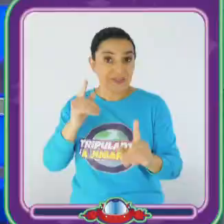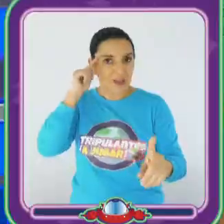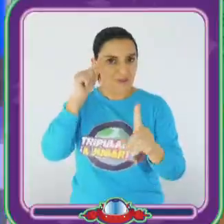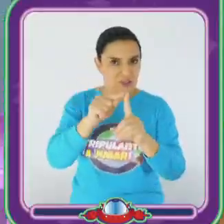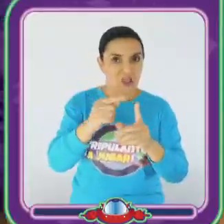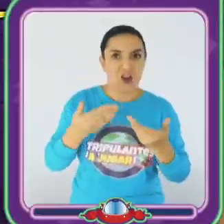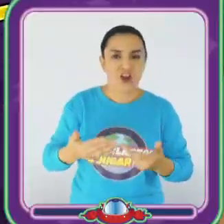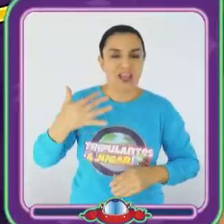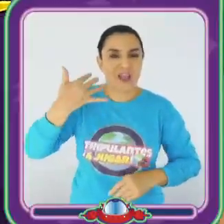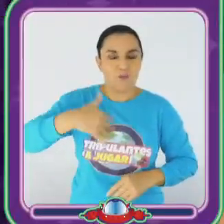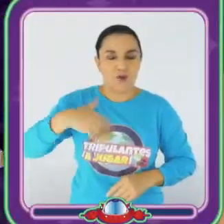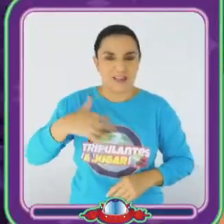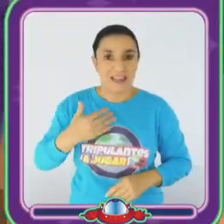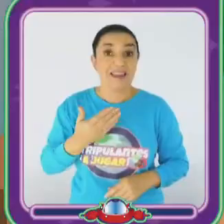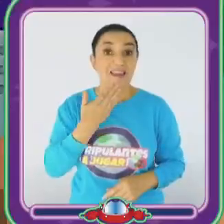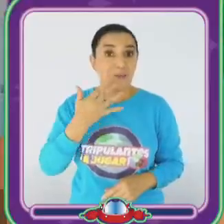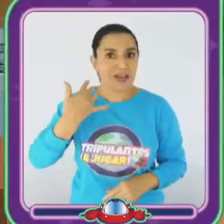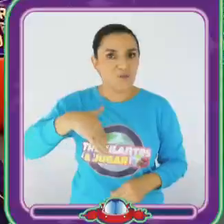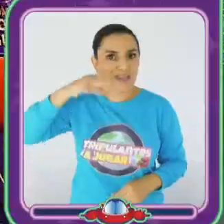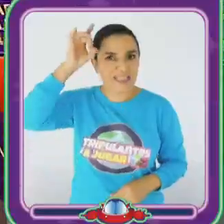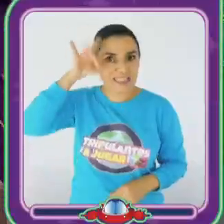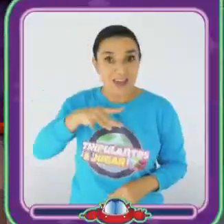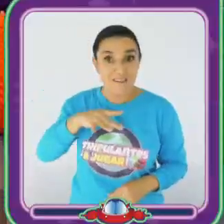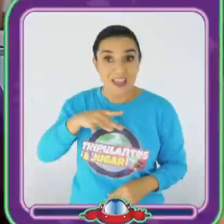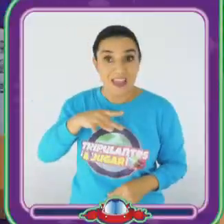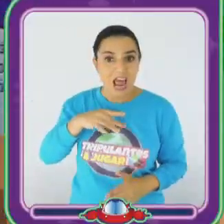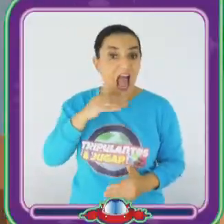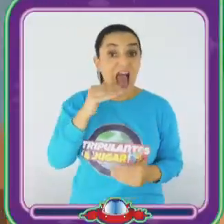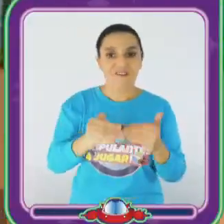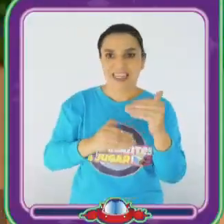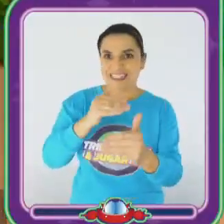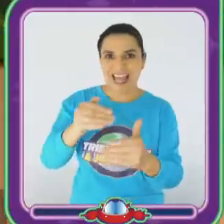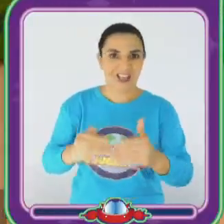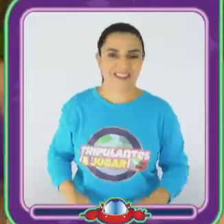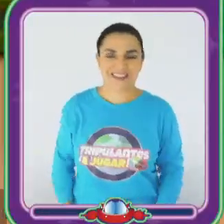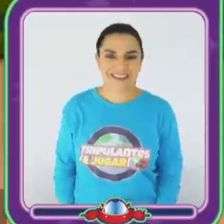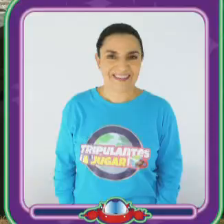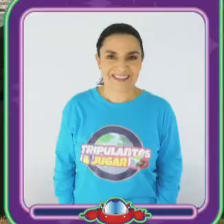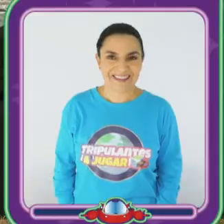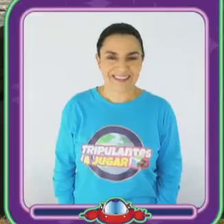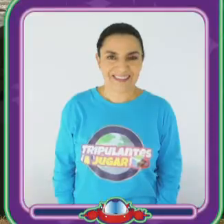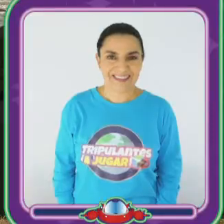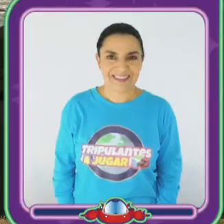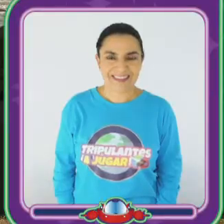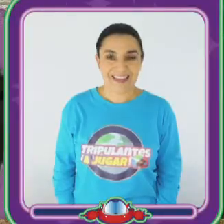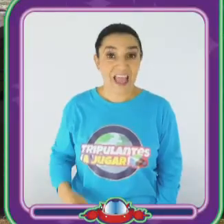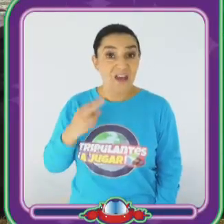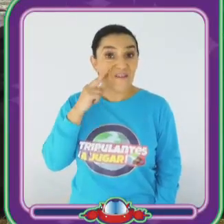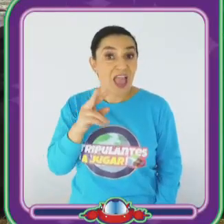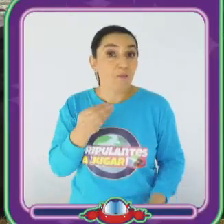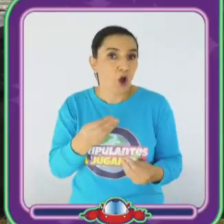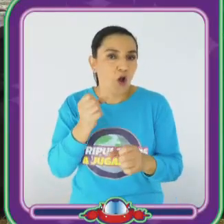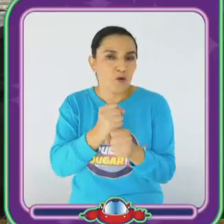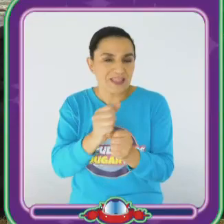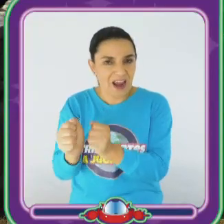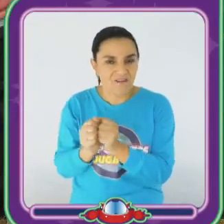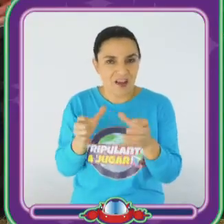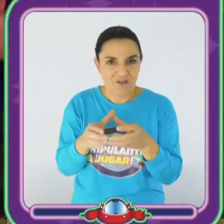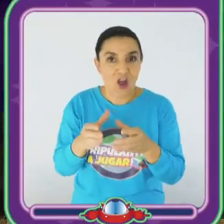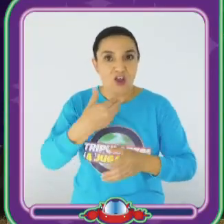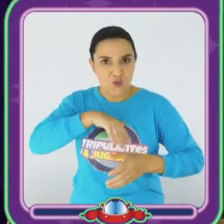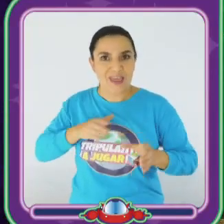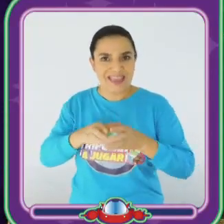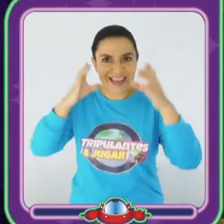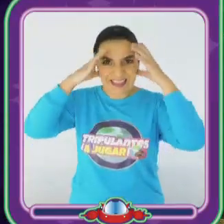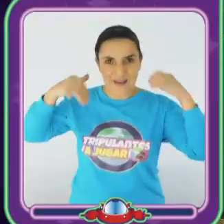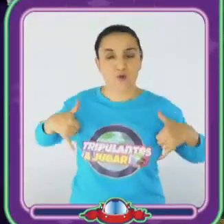Nuestra misión de hoy es muy importante, pero también es importante saber cuánto hemos avanzado. Veamos cómo ha sido el trabajo en equipo